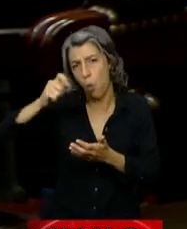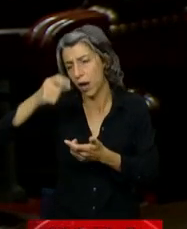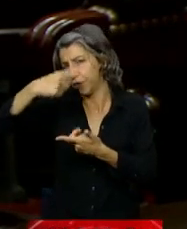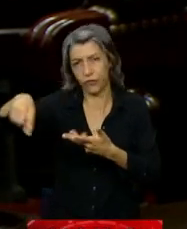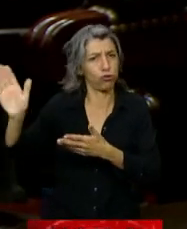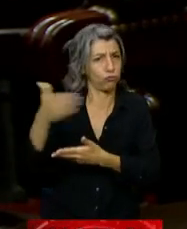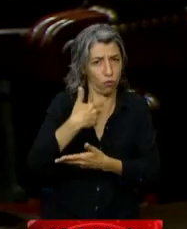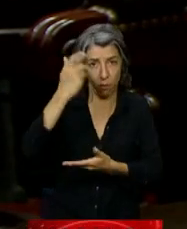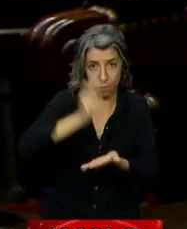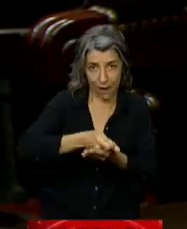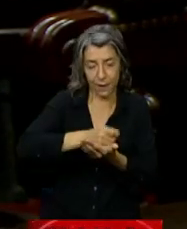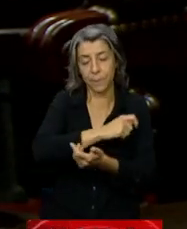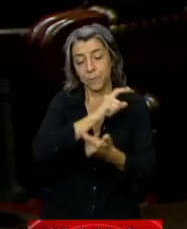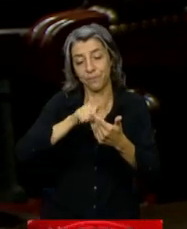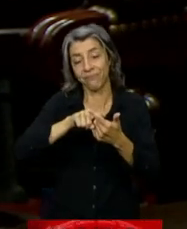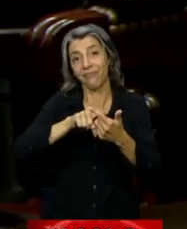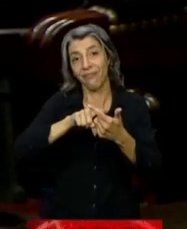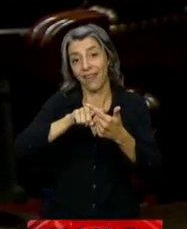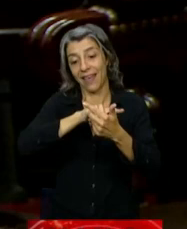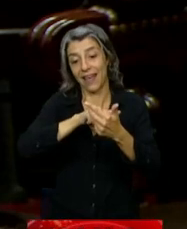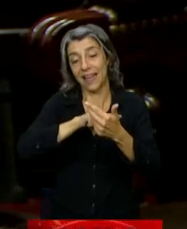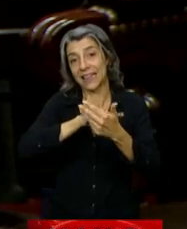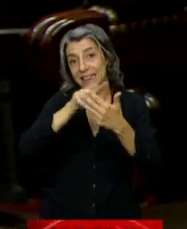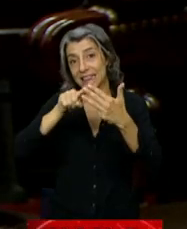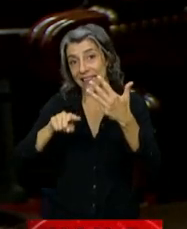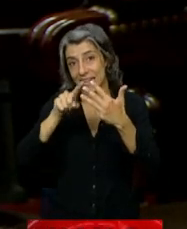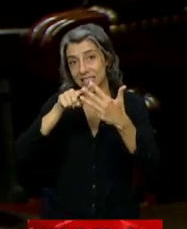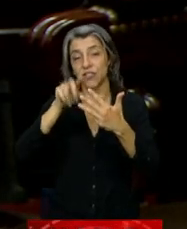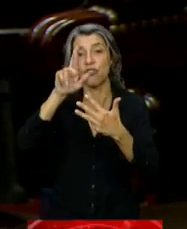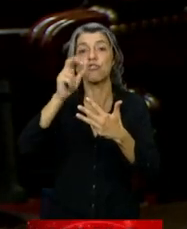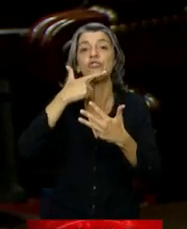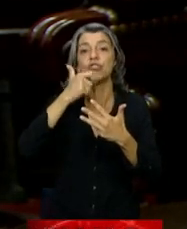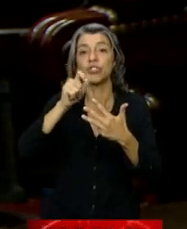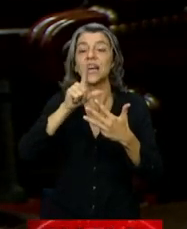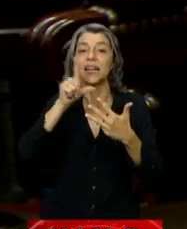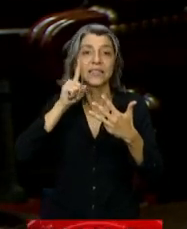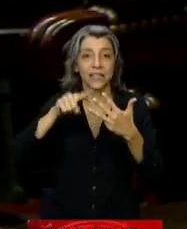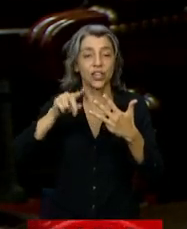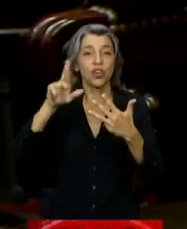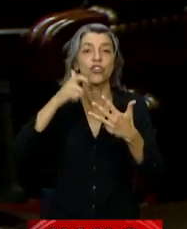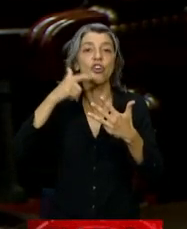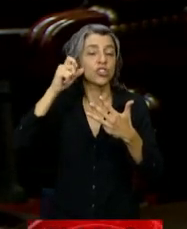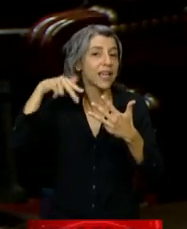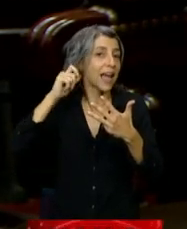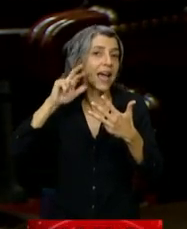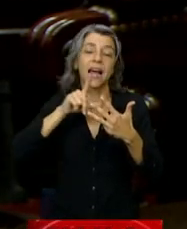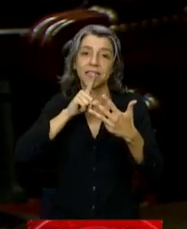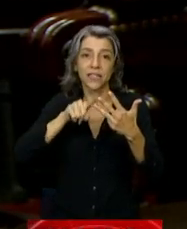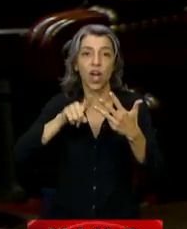a las ganancias. Los otros 3, Rosati, Rosenkrantz,